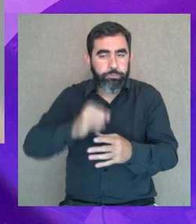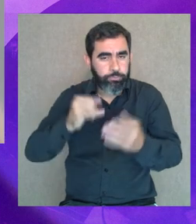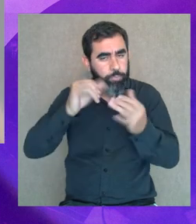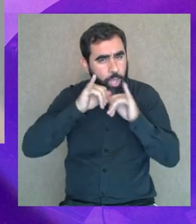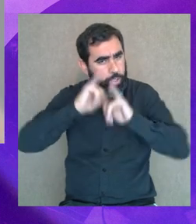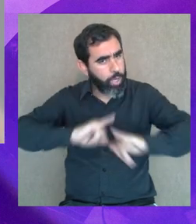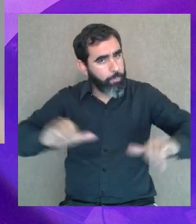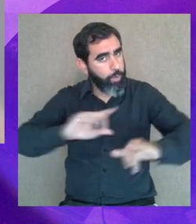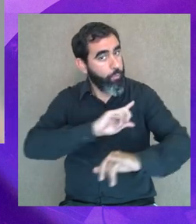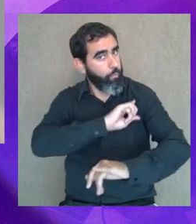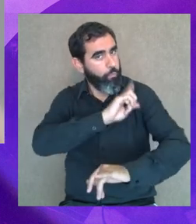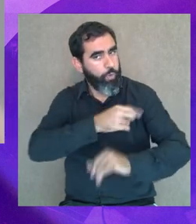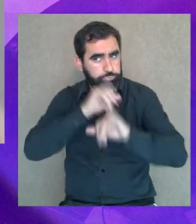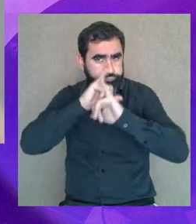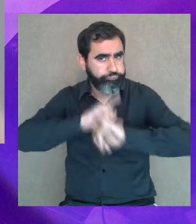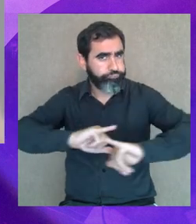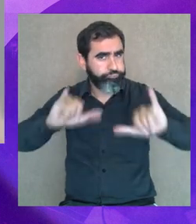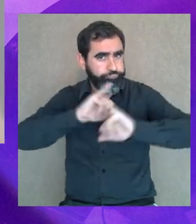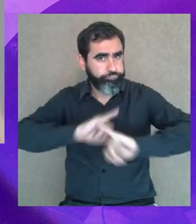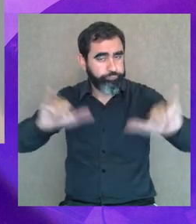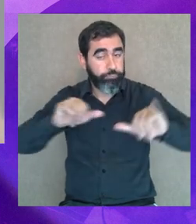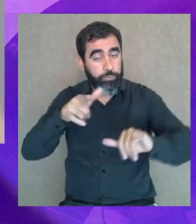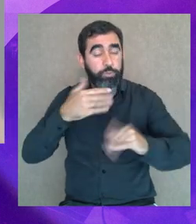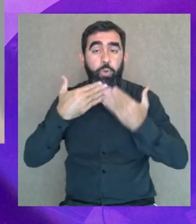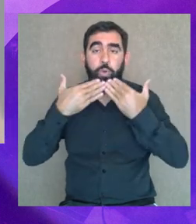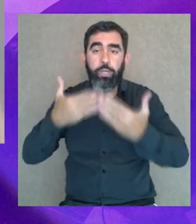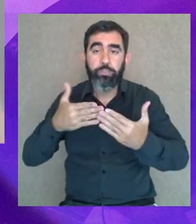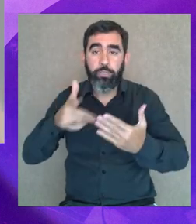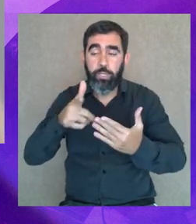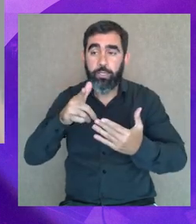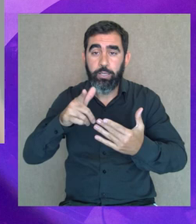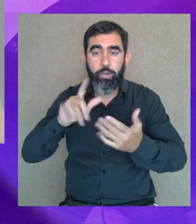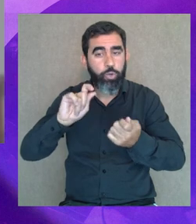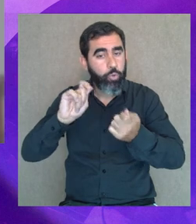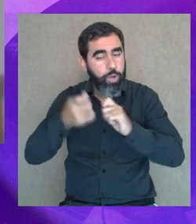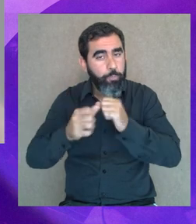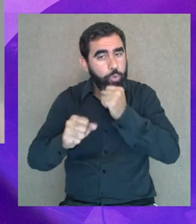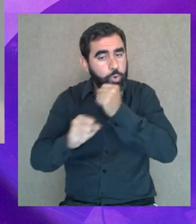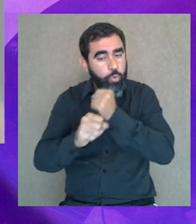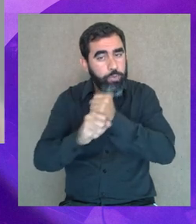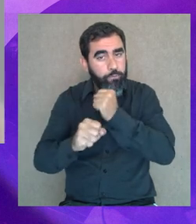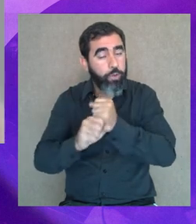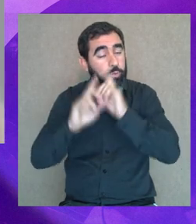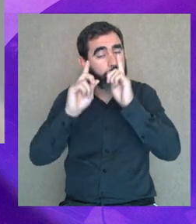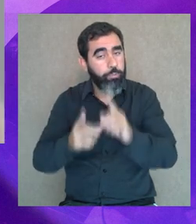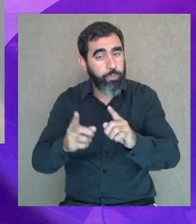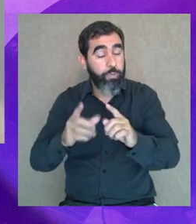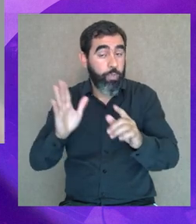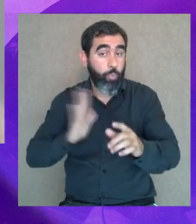hay una campaña mucho más fuerte y bueno me parece que eso es gracias gracias al trabajo